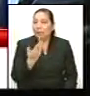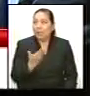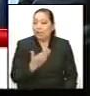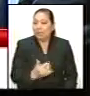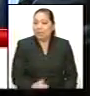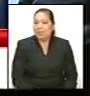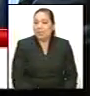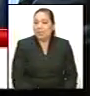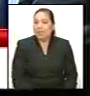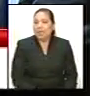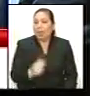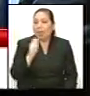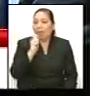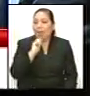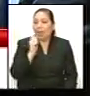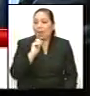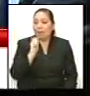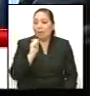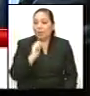helados.